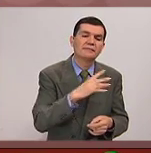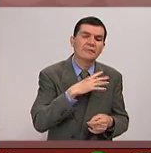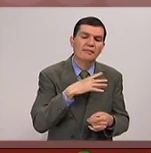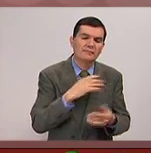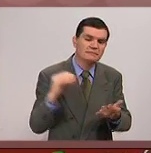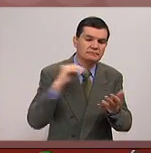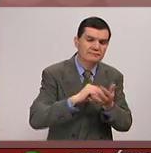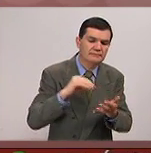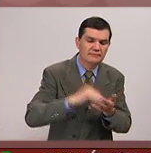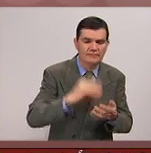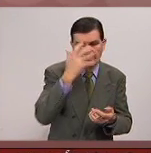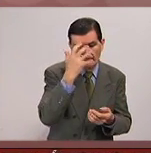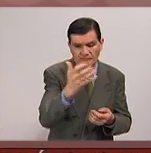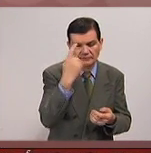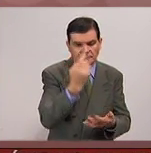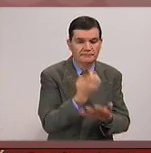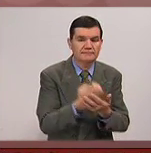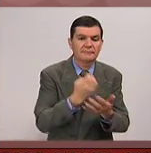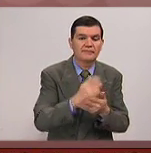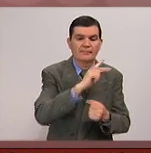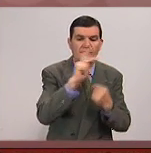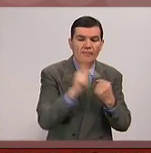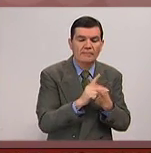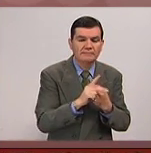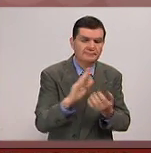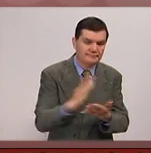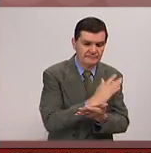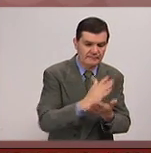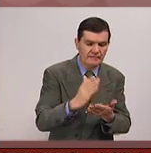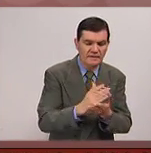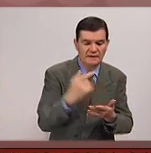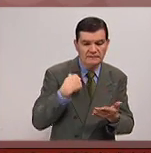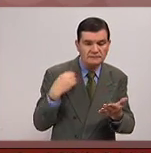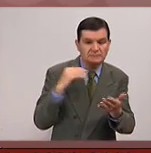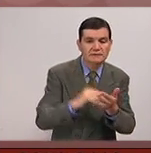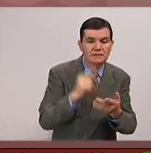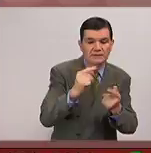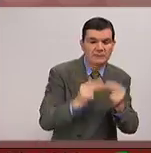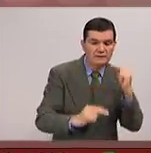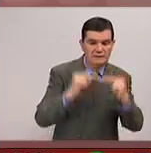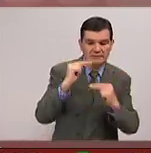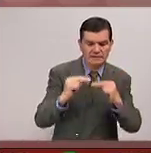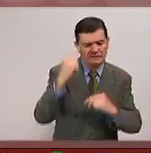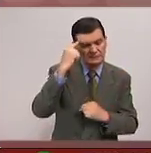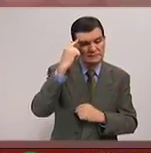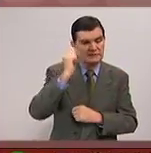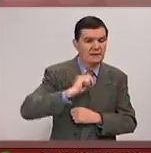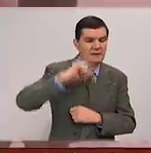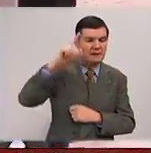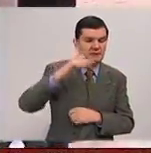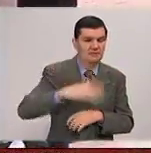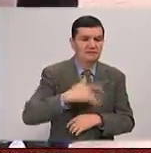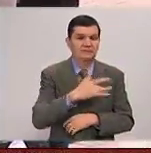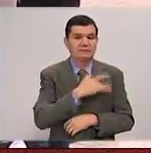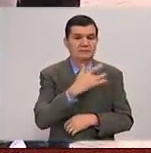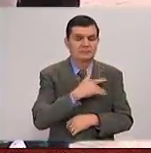tener implicaciones serias en la economía del país. Entonces, por una parte nos habla de un alto nivel de conciencia de los